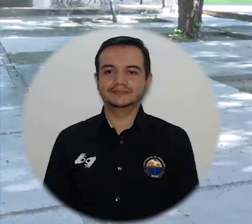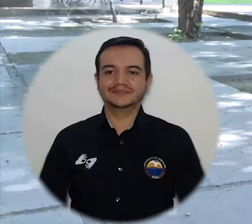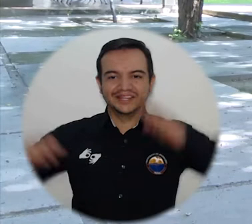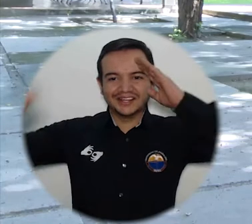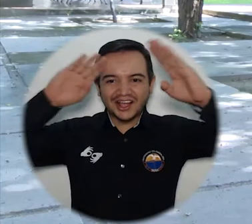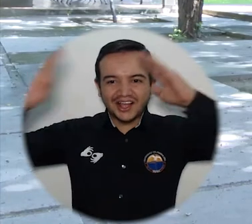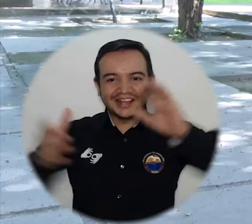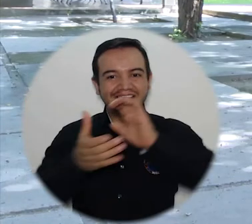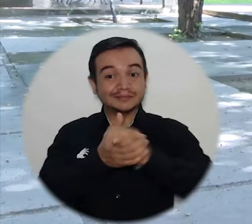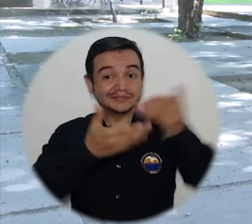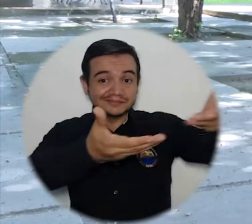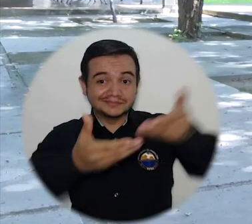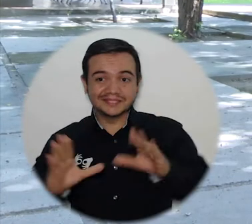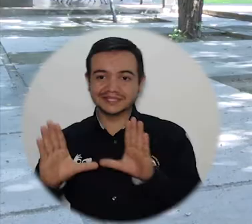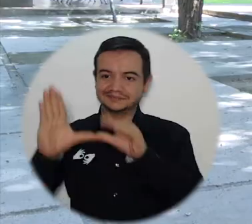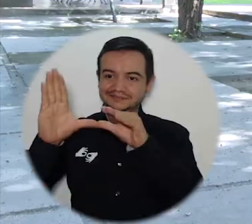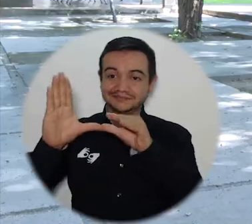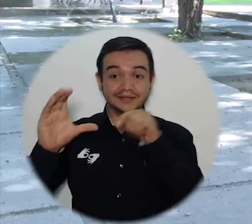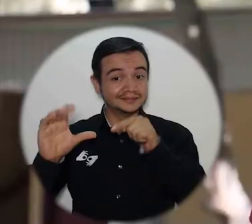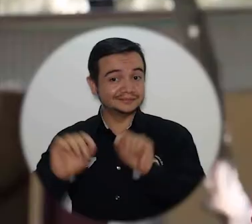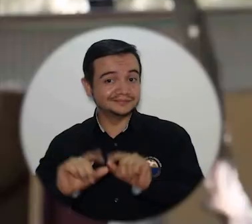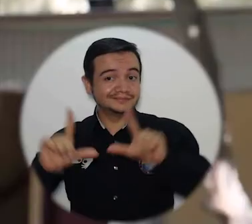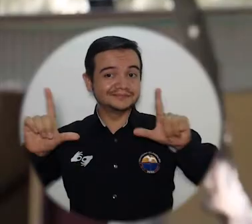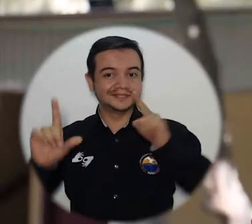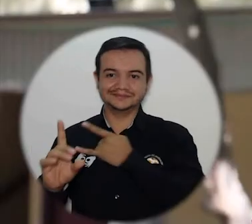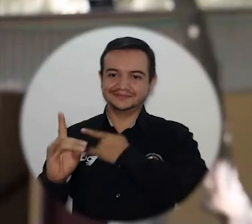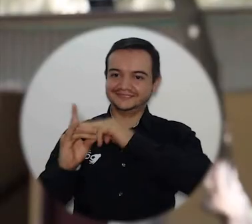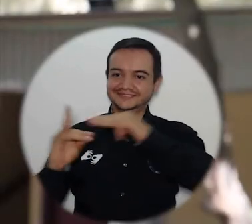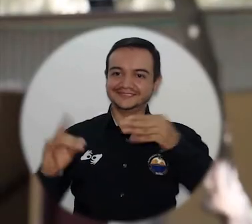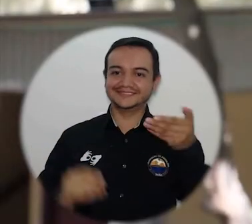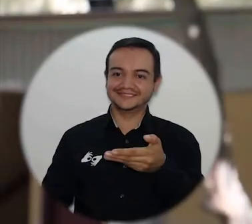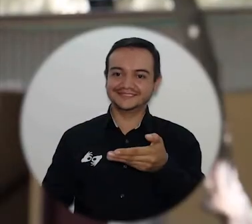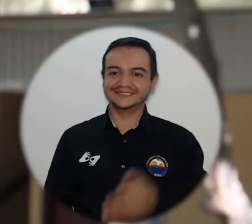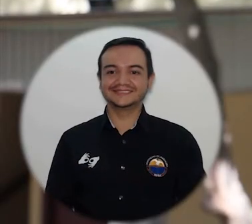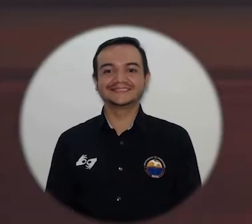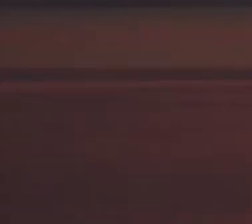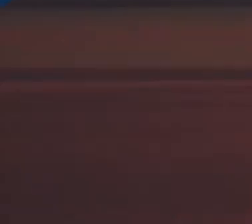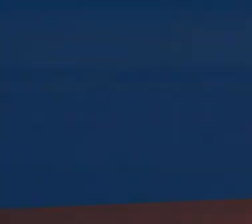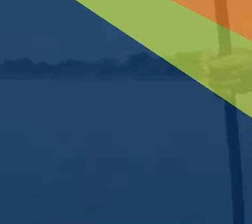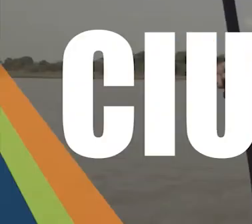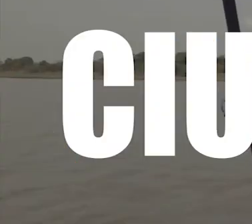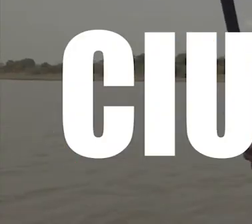¿Qué tal amigos? Sean todos bienvenidos a El Campus TV, programa institucional de la Universidad del Magdalena.